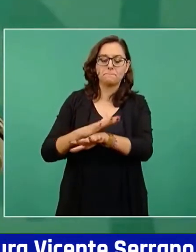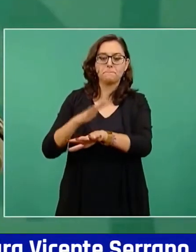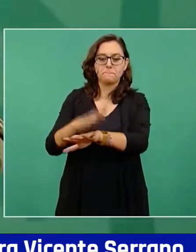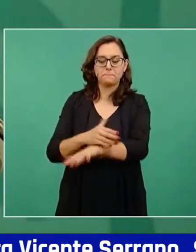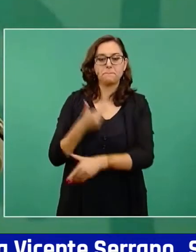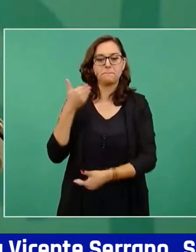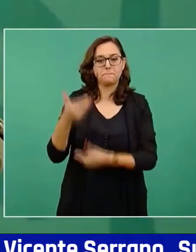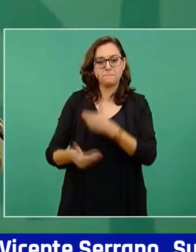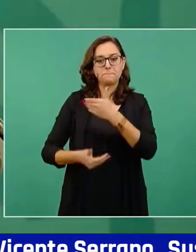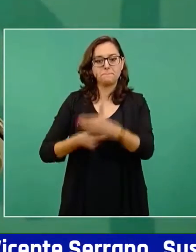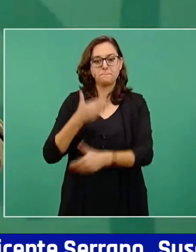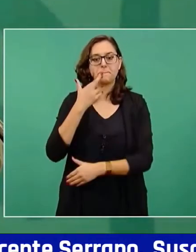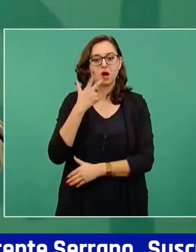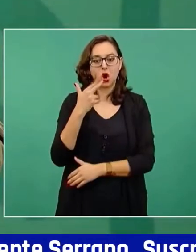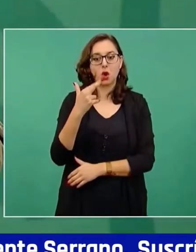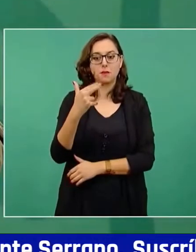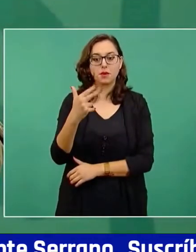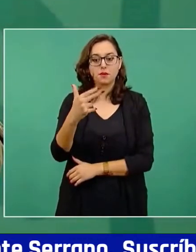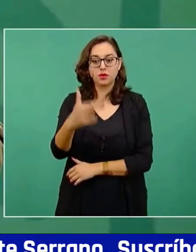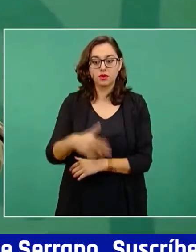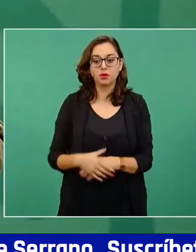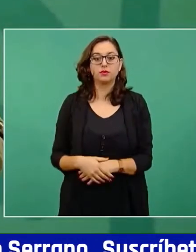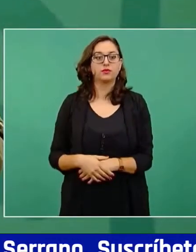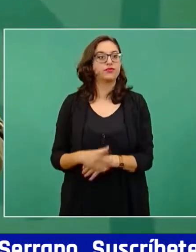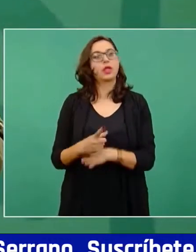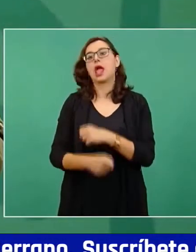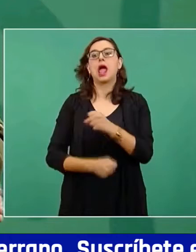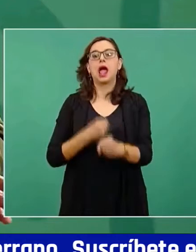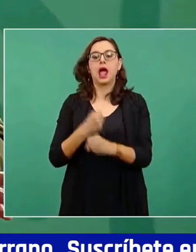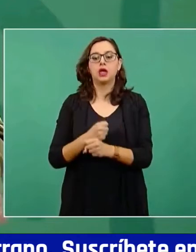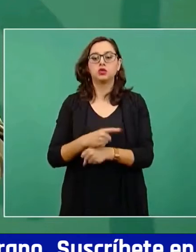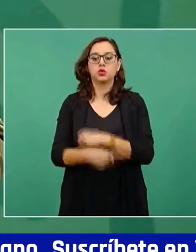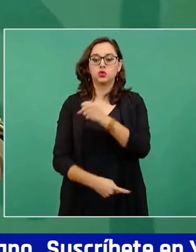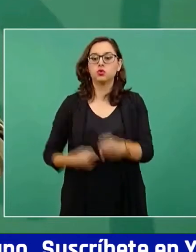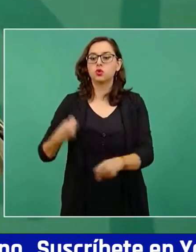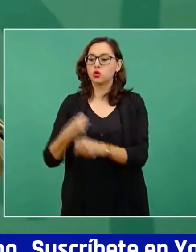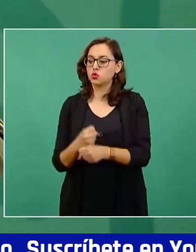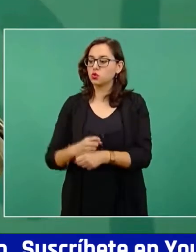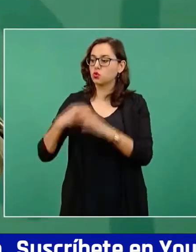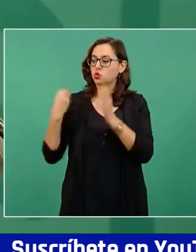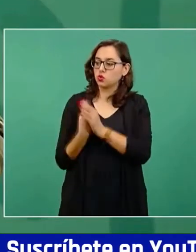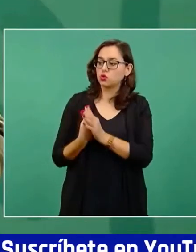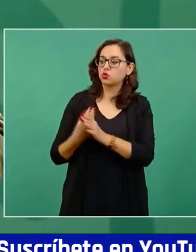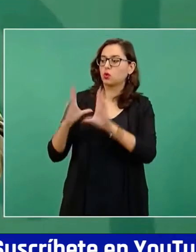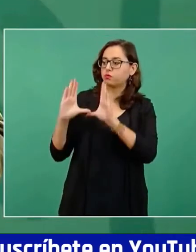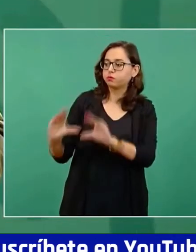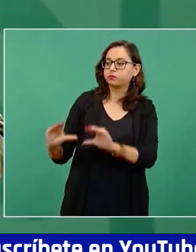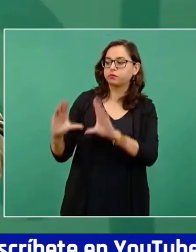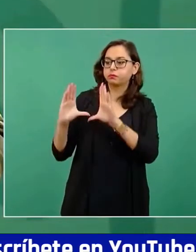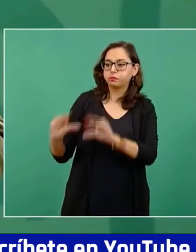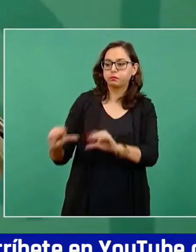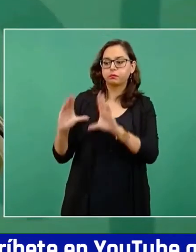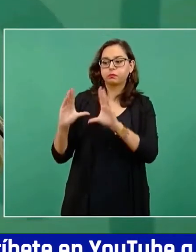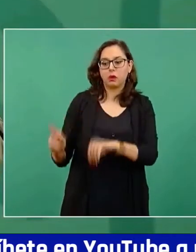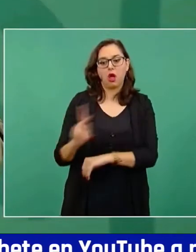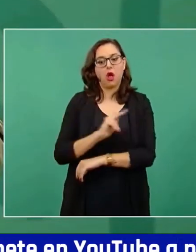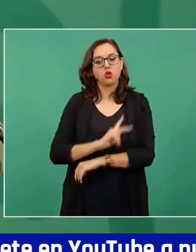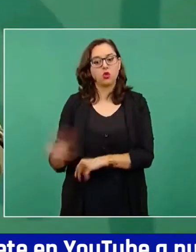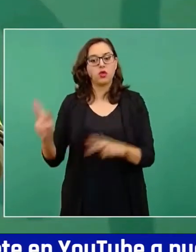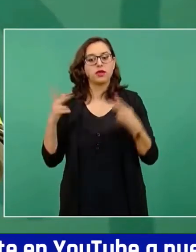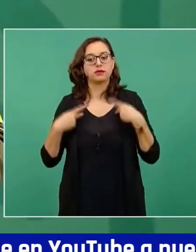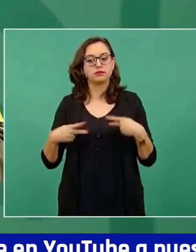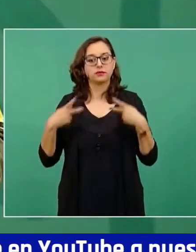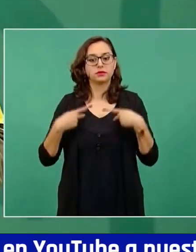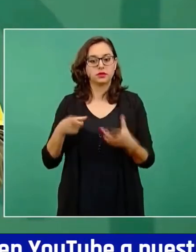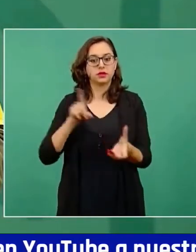Hemos capacitado anualmente a nuestro personal. En todos estos años ha estado